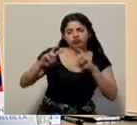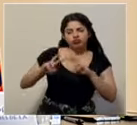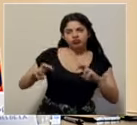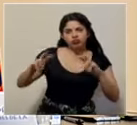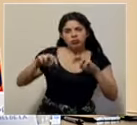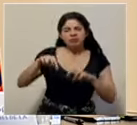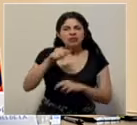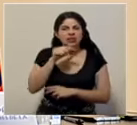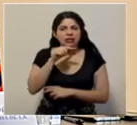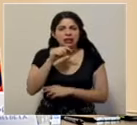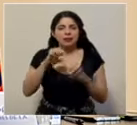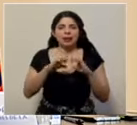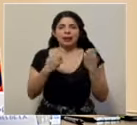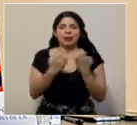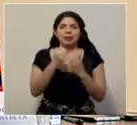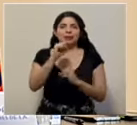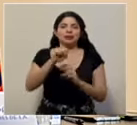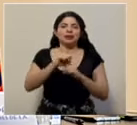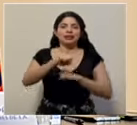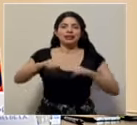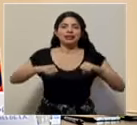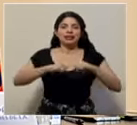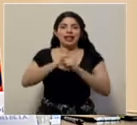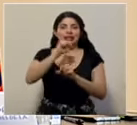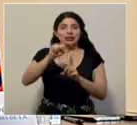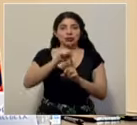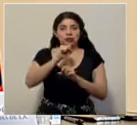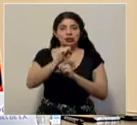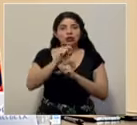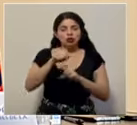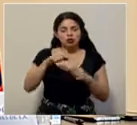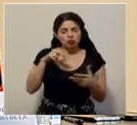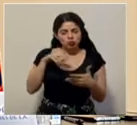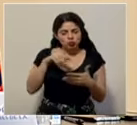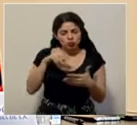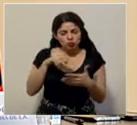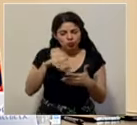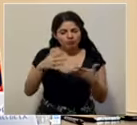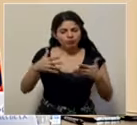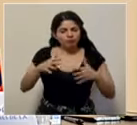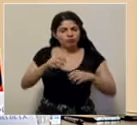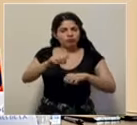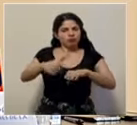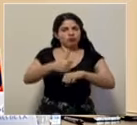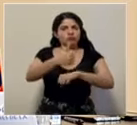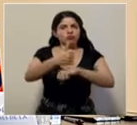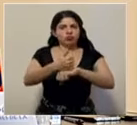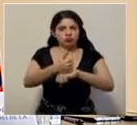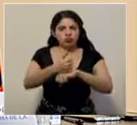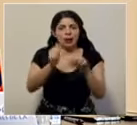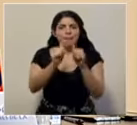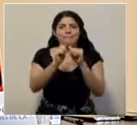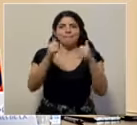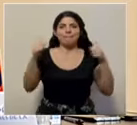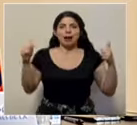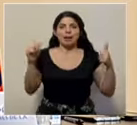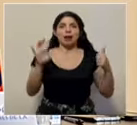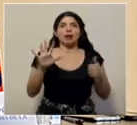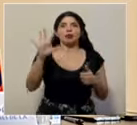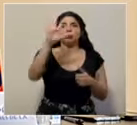equipo de la sala de situación, ha establecido el mapa de alertas que